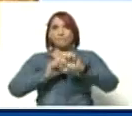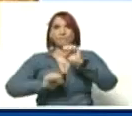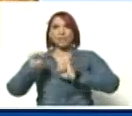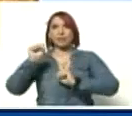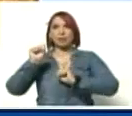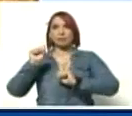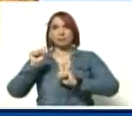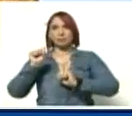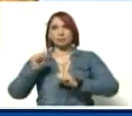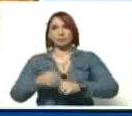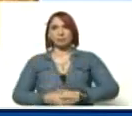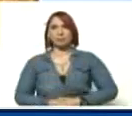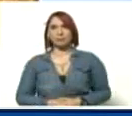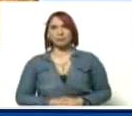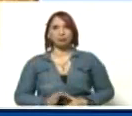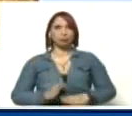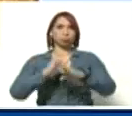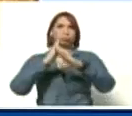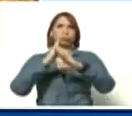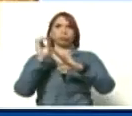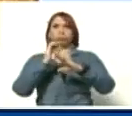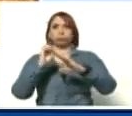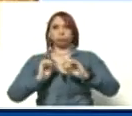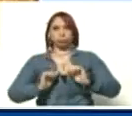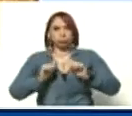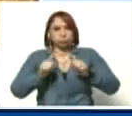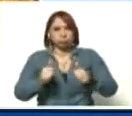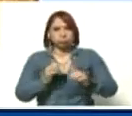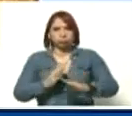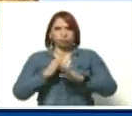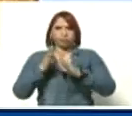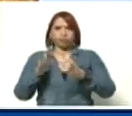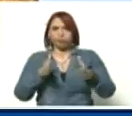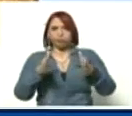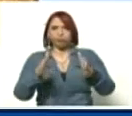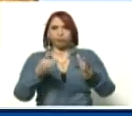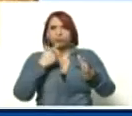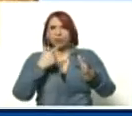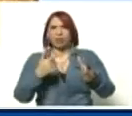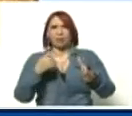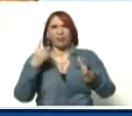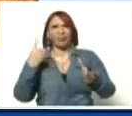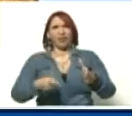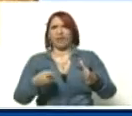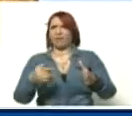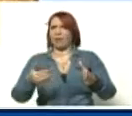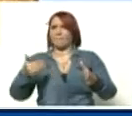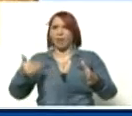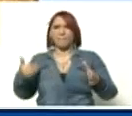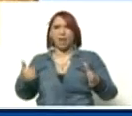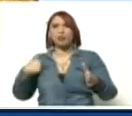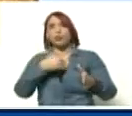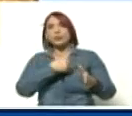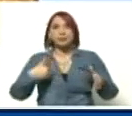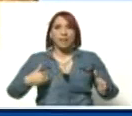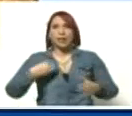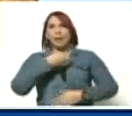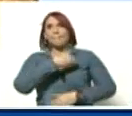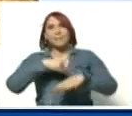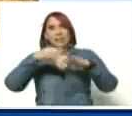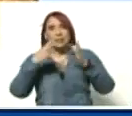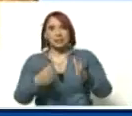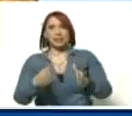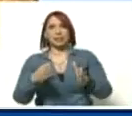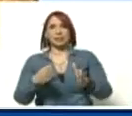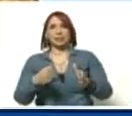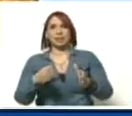que a mitad de camino o a inicio de camino, digamos, hay que retroceder. Así que yo quisiera que la ministra Yelixe y